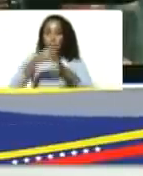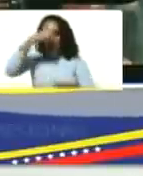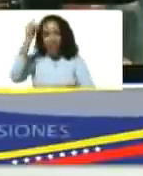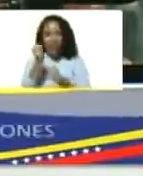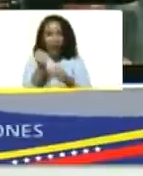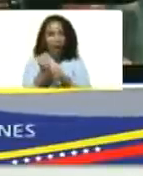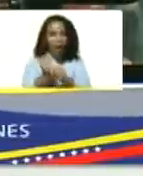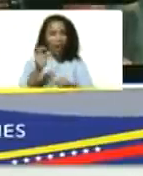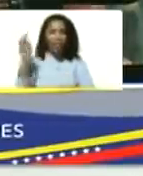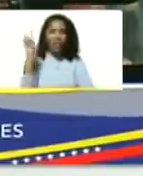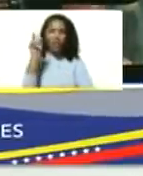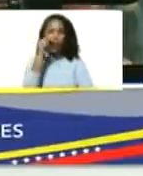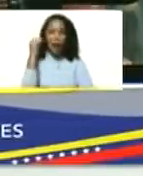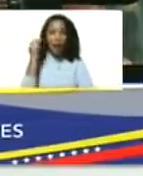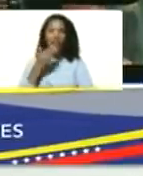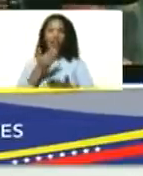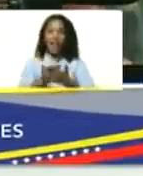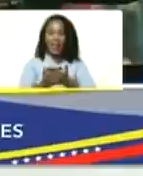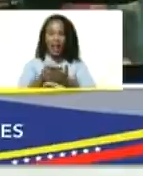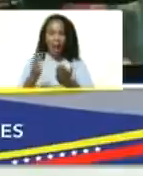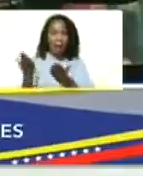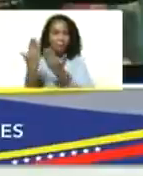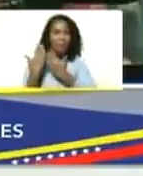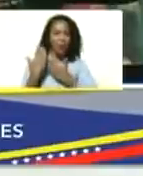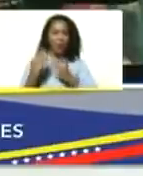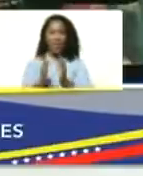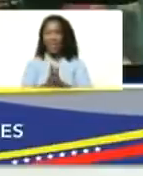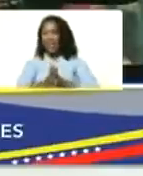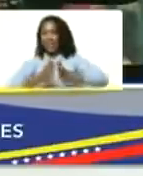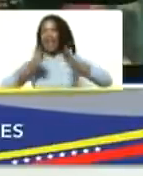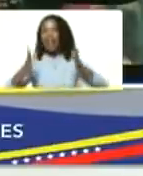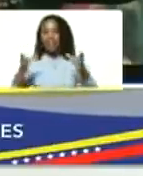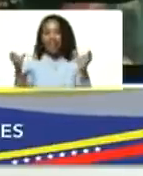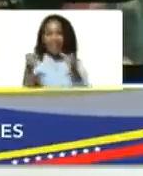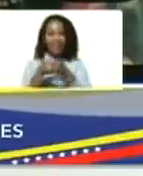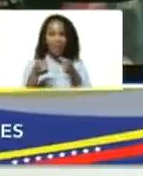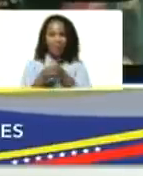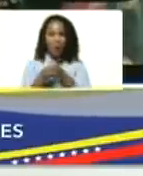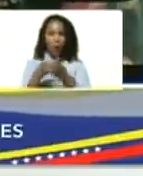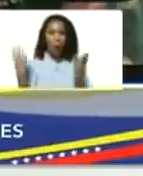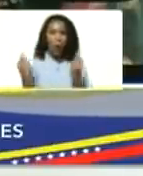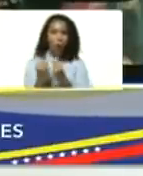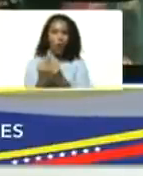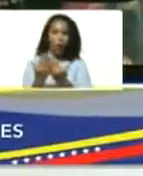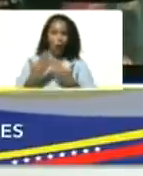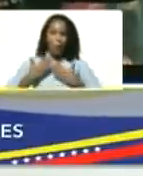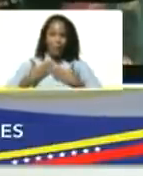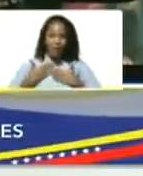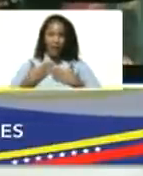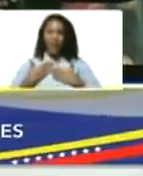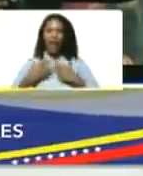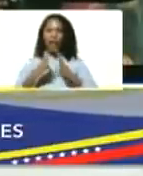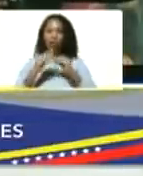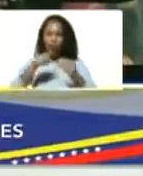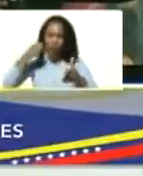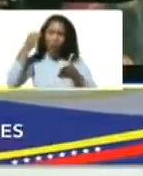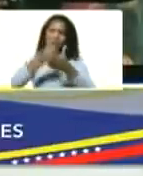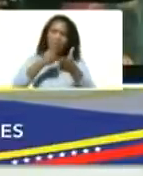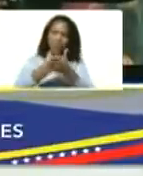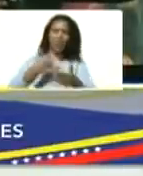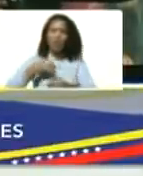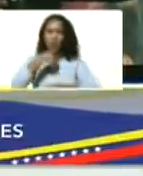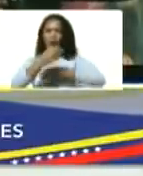y agradezco el apoyo de este inmenso equipo que ha estado a mi lado en todas las batallas que hemos dado